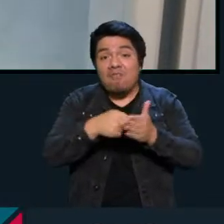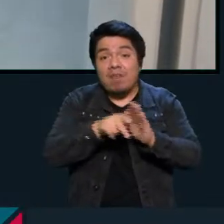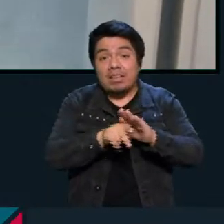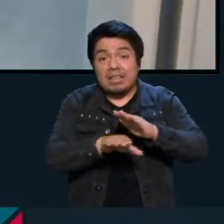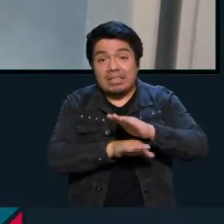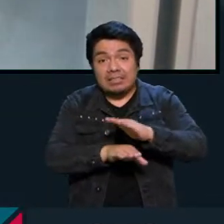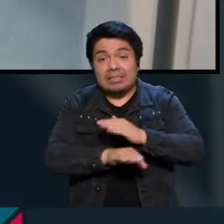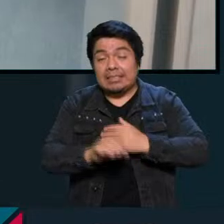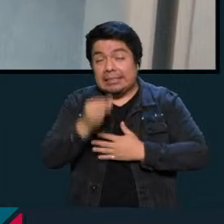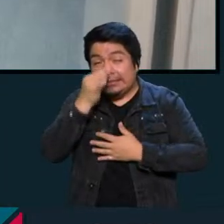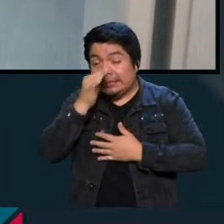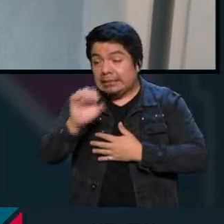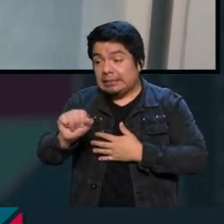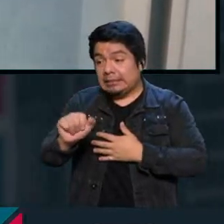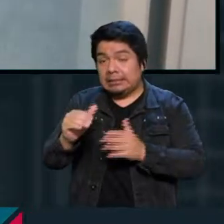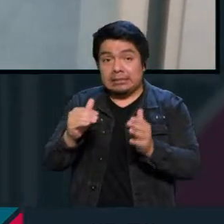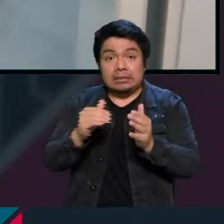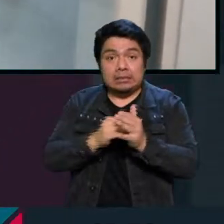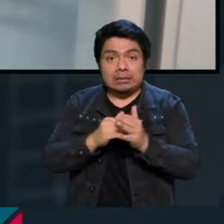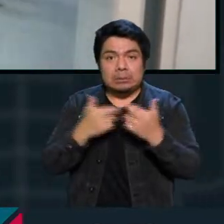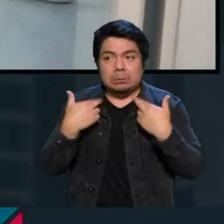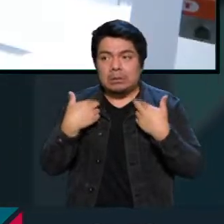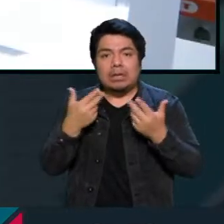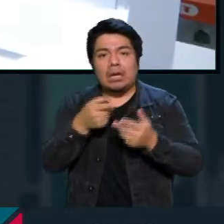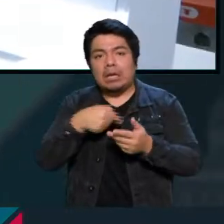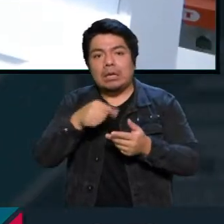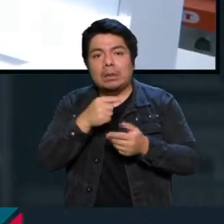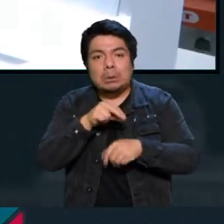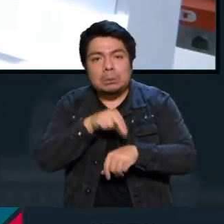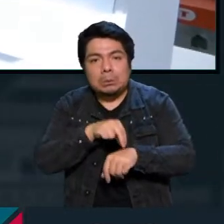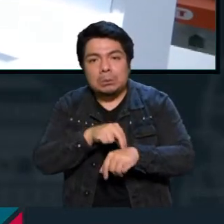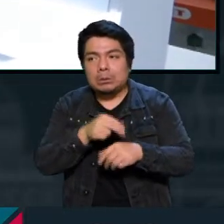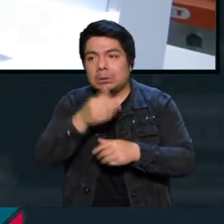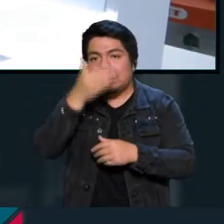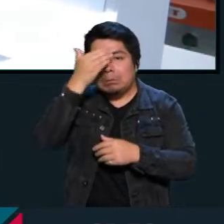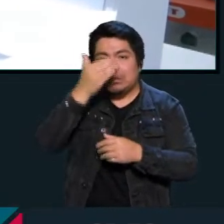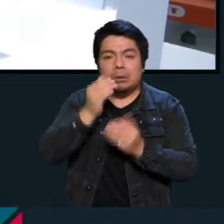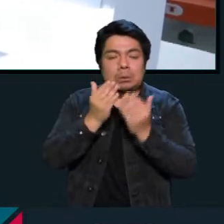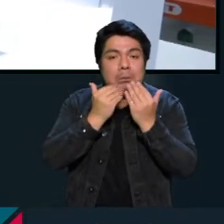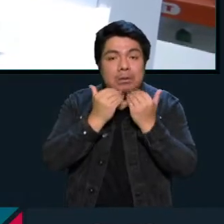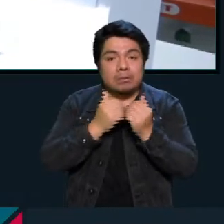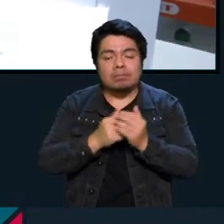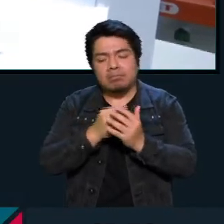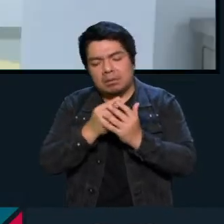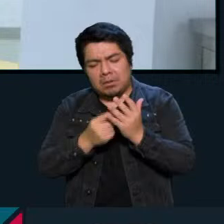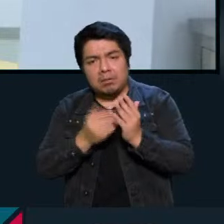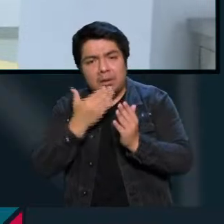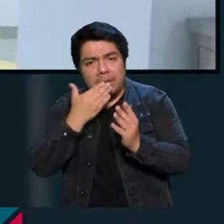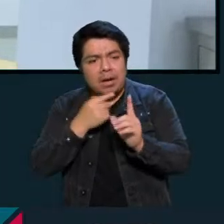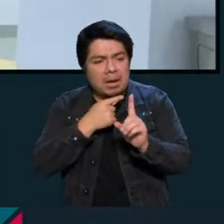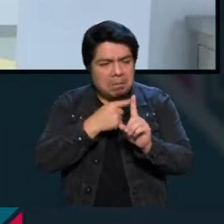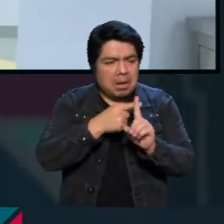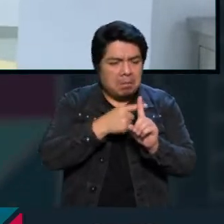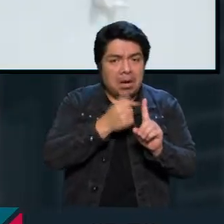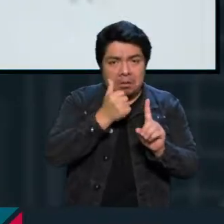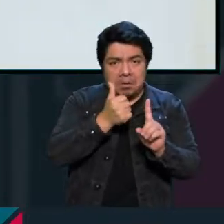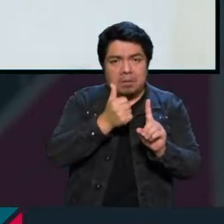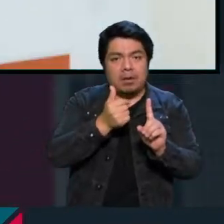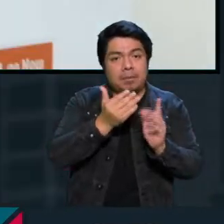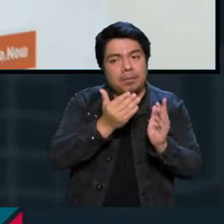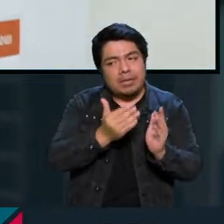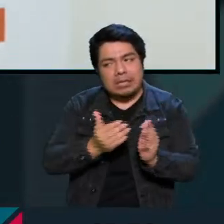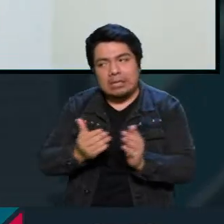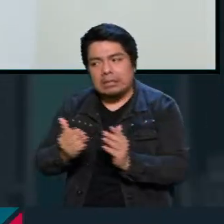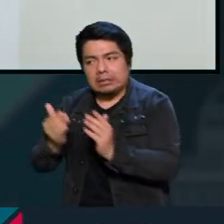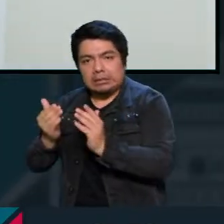médicos y enfermeras que no tenían una condición laboral estable. Esto ya se estableció. Entonces, si vemos, sí hay cosas positivas, pero también hay que, en el espejo de la realidad